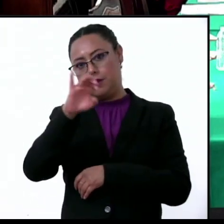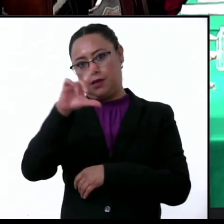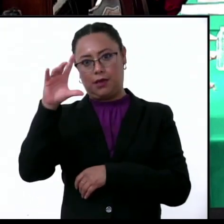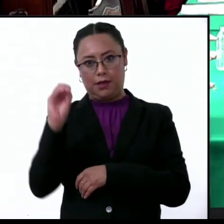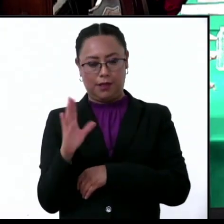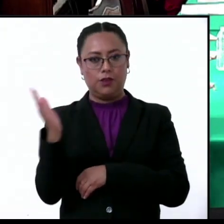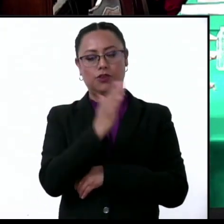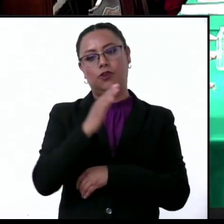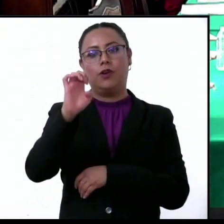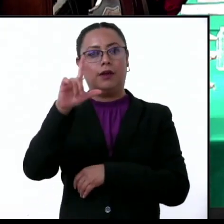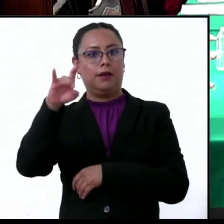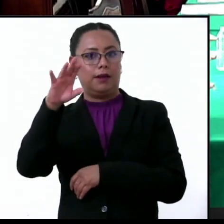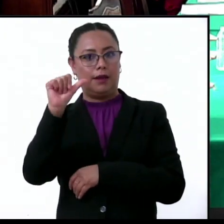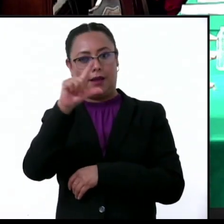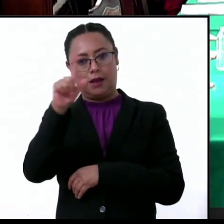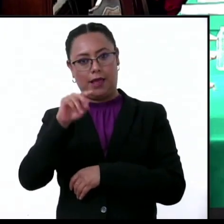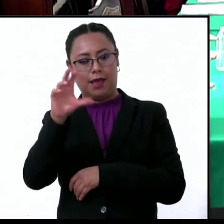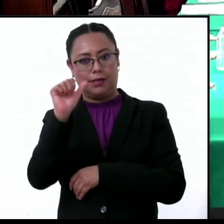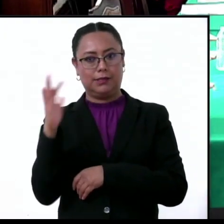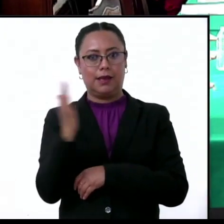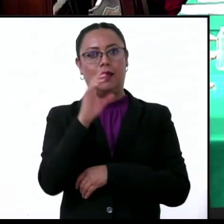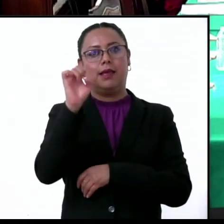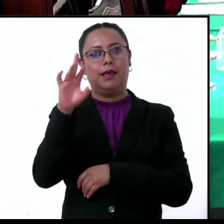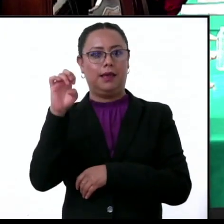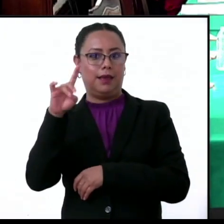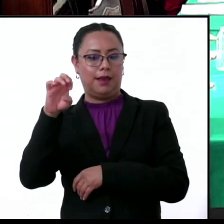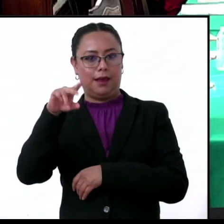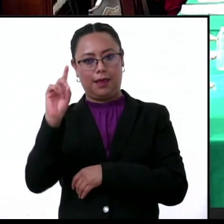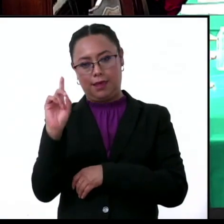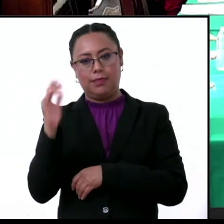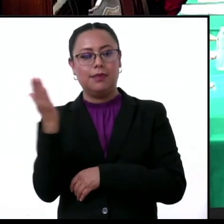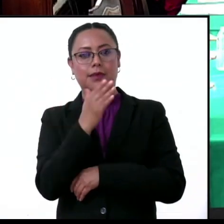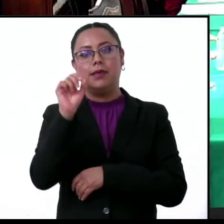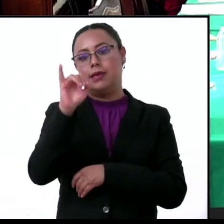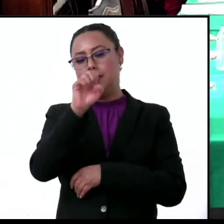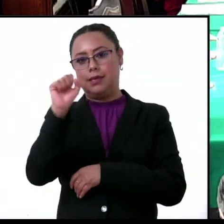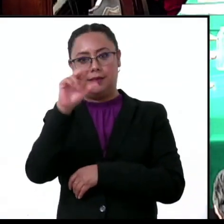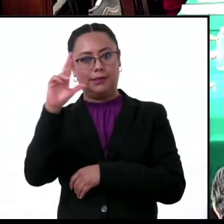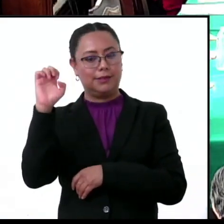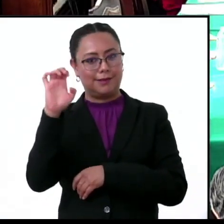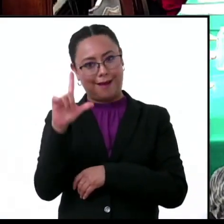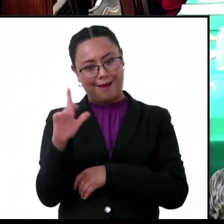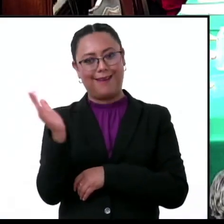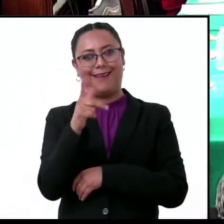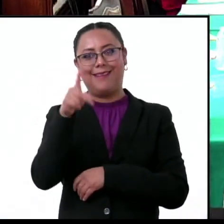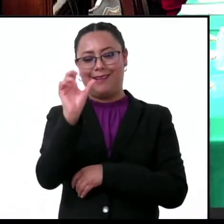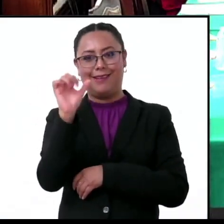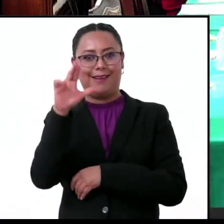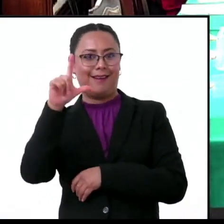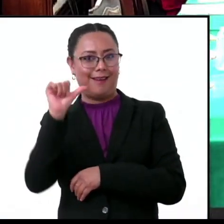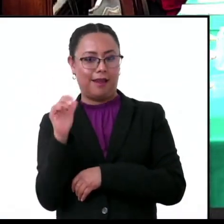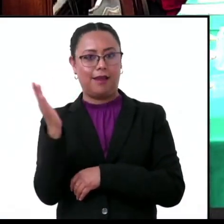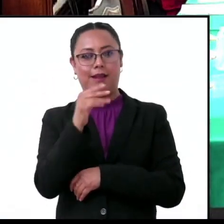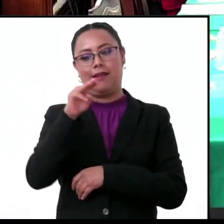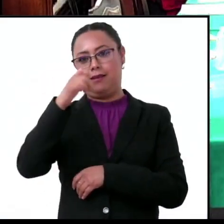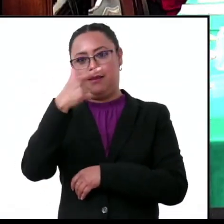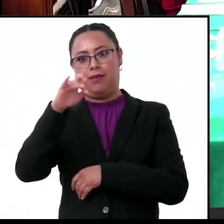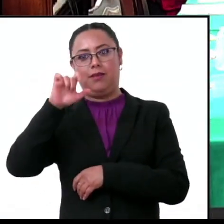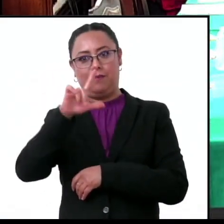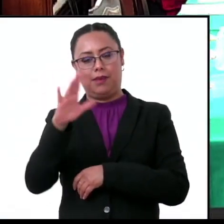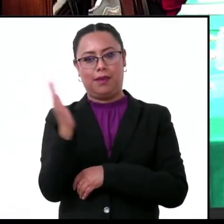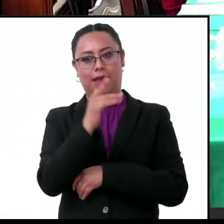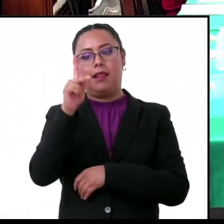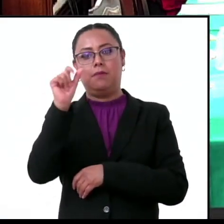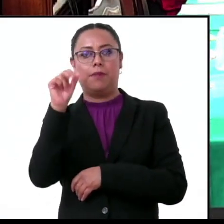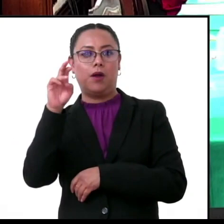Eleazar Rubio, a Erendi Ríos, a Edgar Salas, a Idalia, a Israel, a Jenny, a Carla, a Emanuel, a Marvin, a Miguel, a Paulina, que